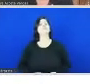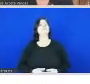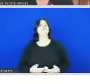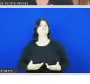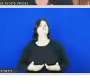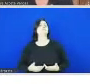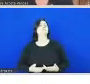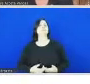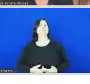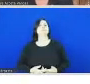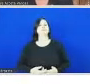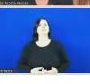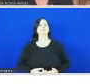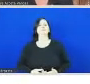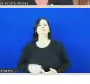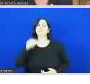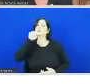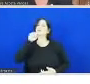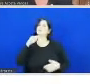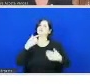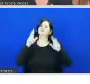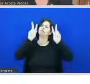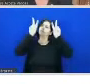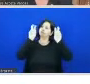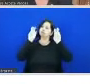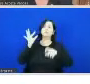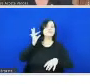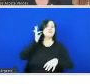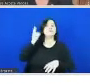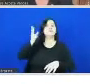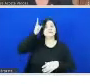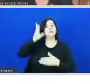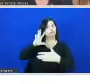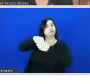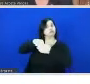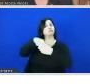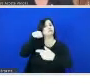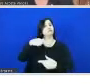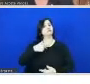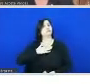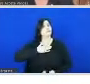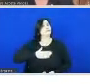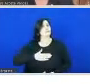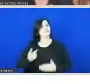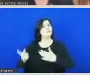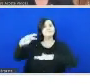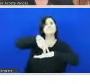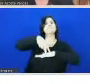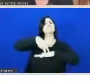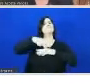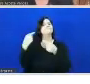se ha señalado, tenemos más mujeres indígenas participando en política en distintos niveles, en